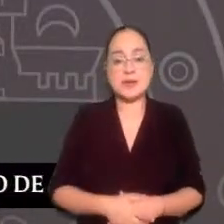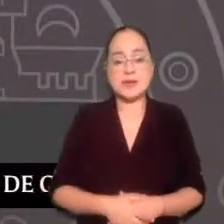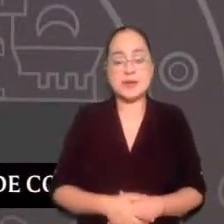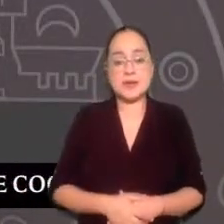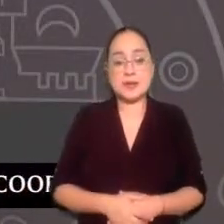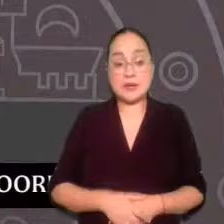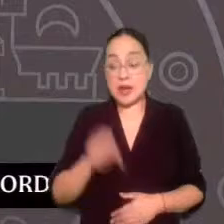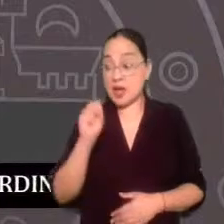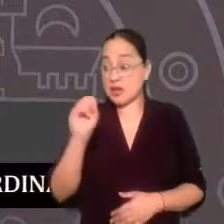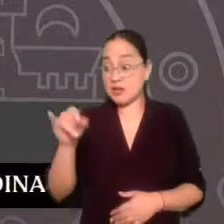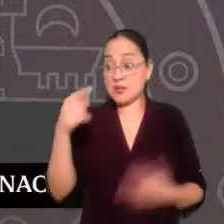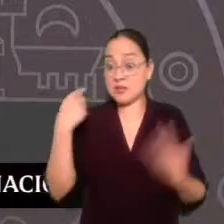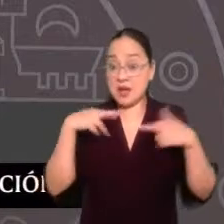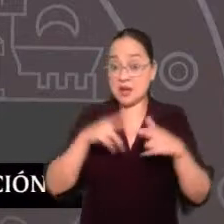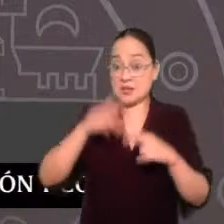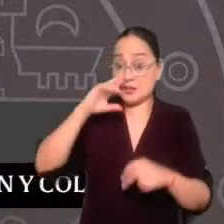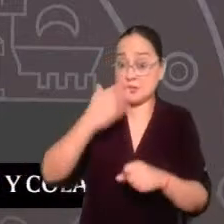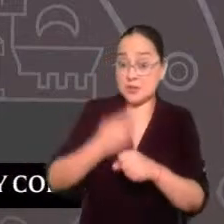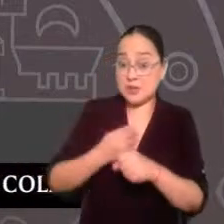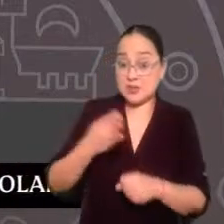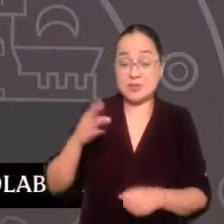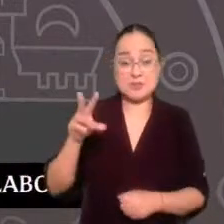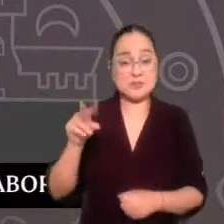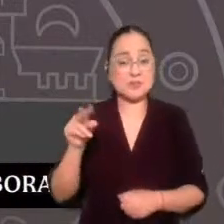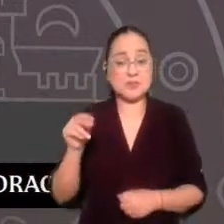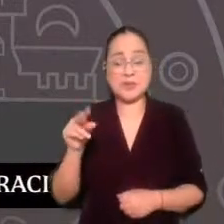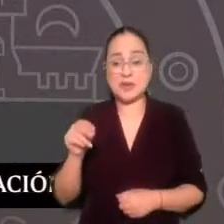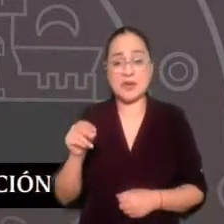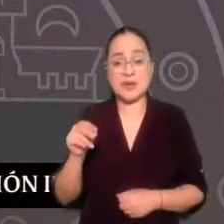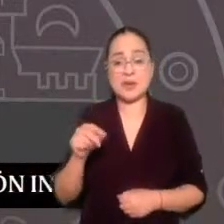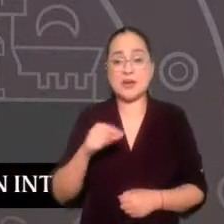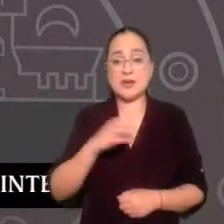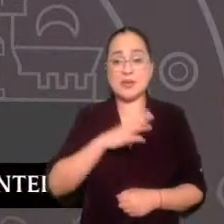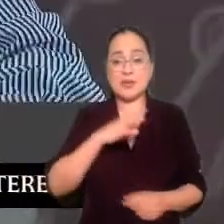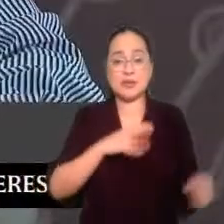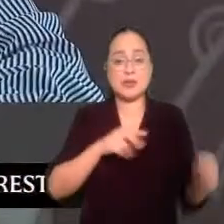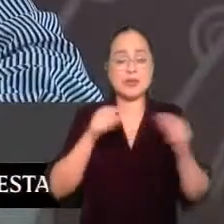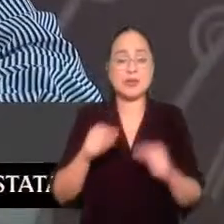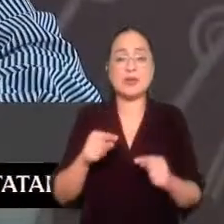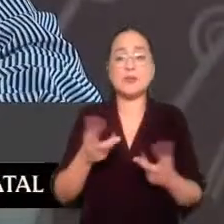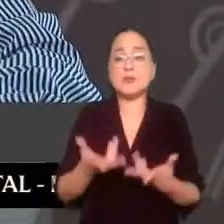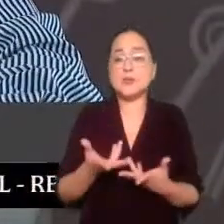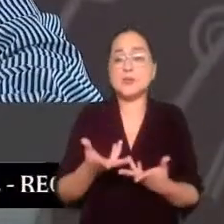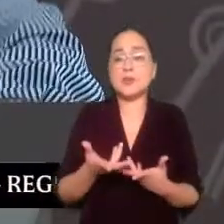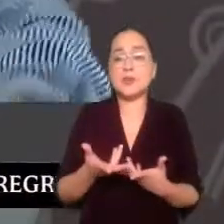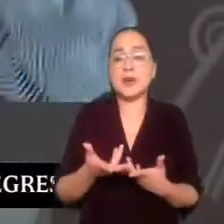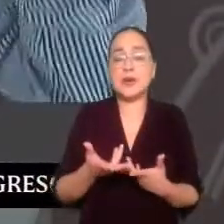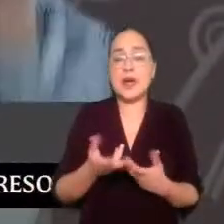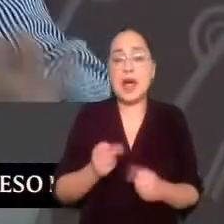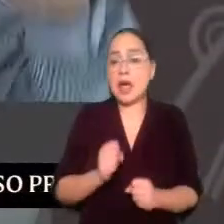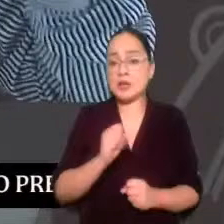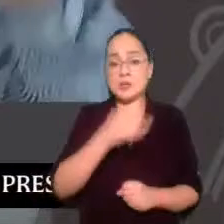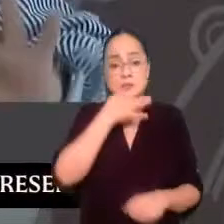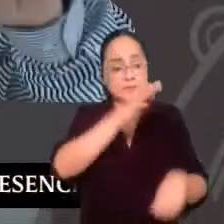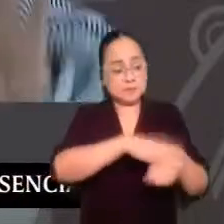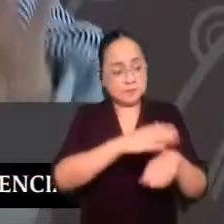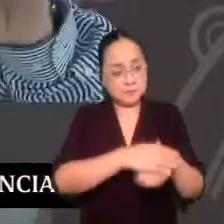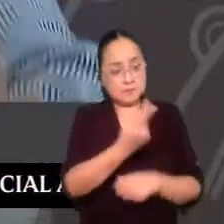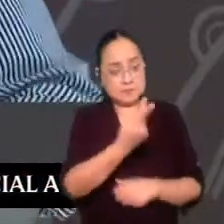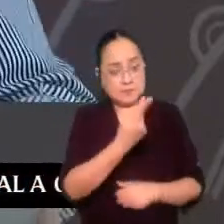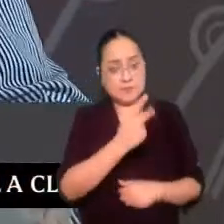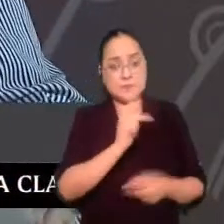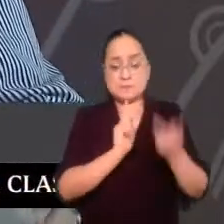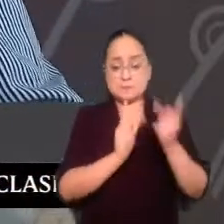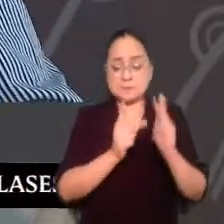maestros y maestras responsables. Entonces, el llamado es que entiendan. Nosotros estamos siendo